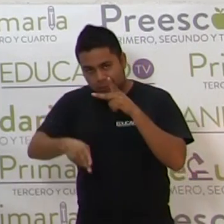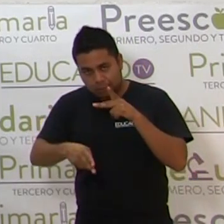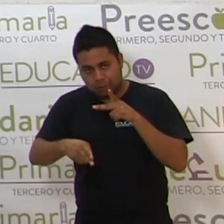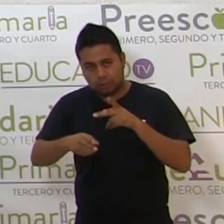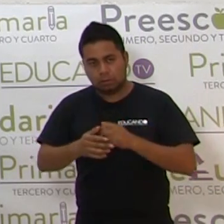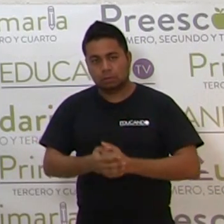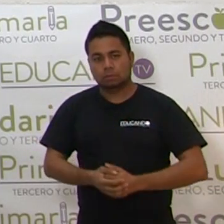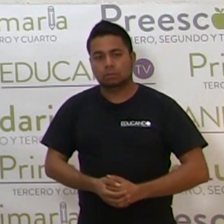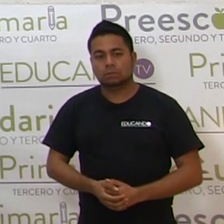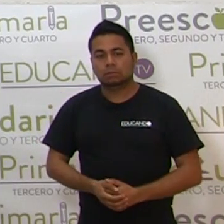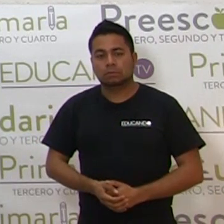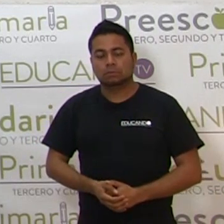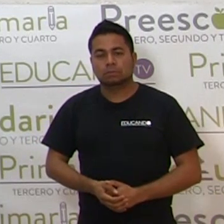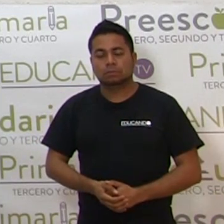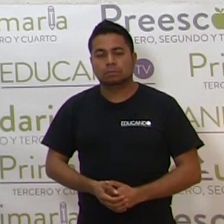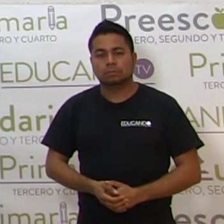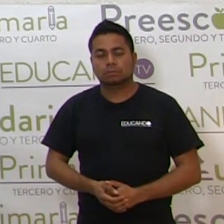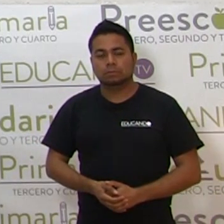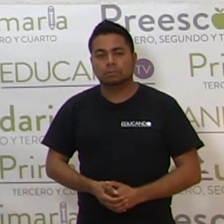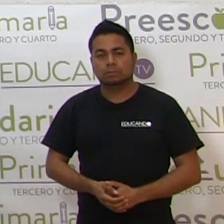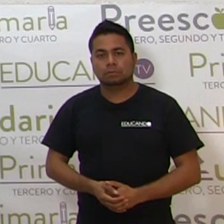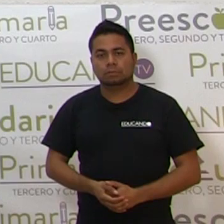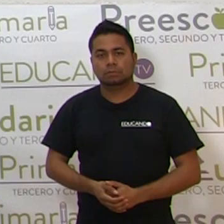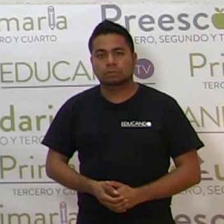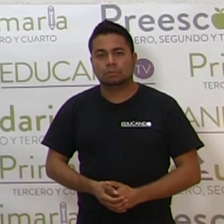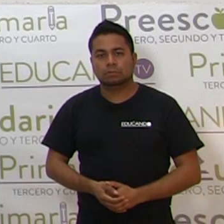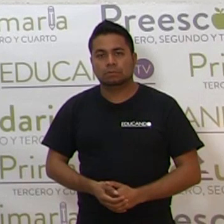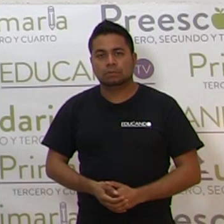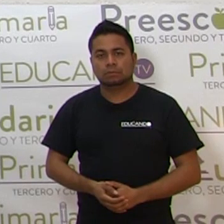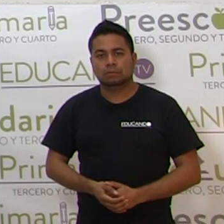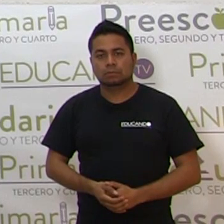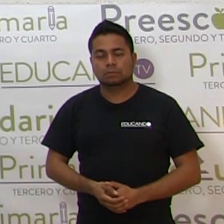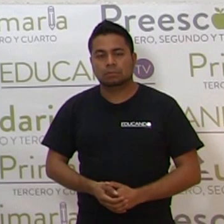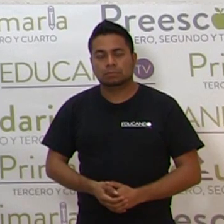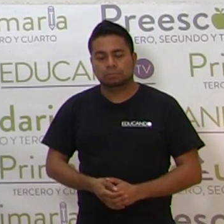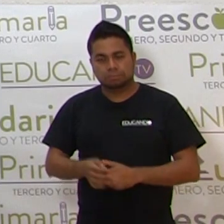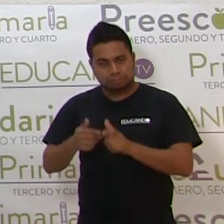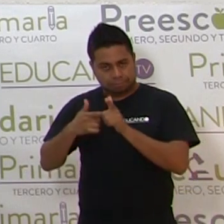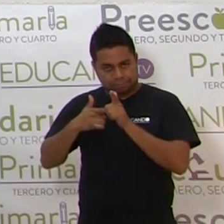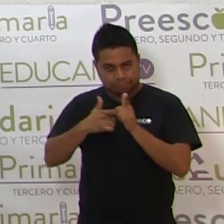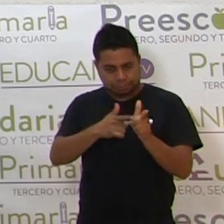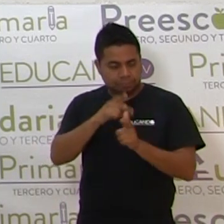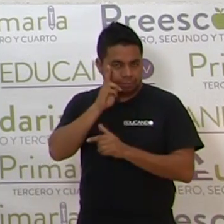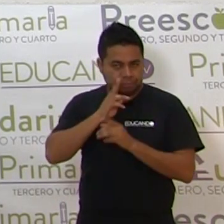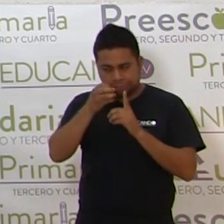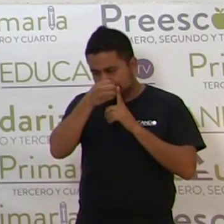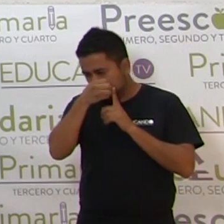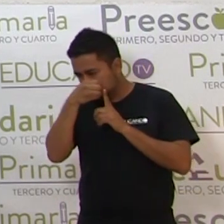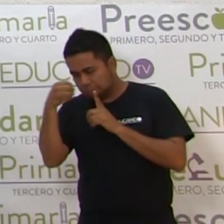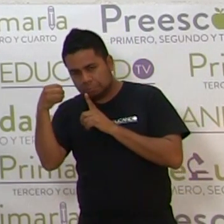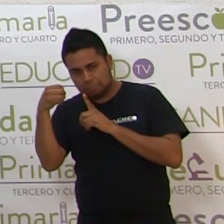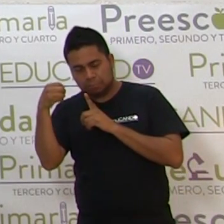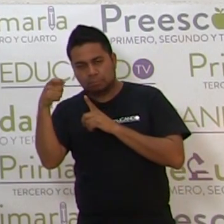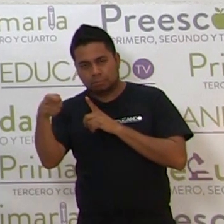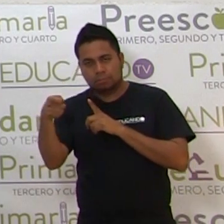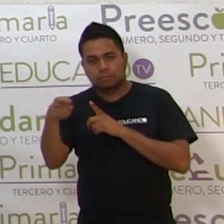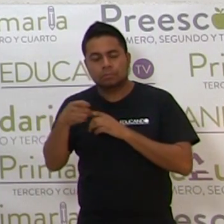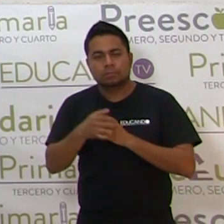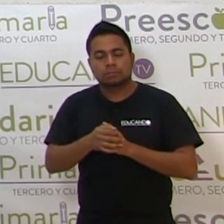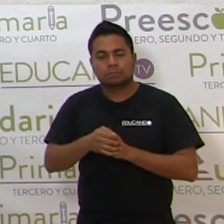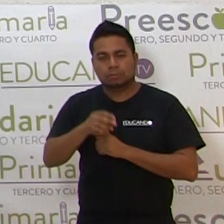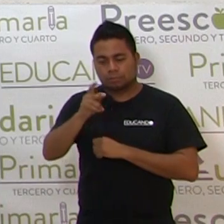O tael, ¿bien? Y vamos a continuar. Tenemos